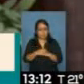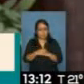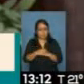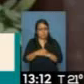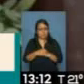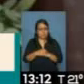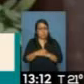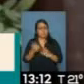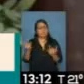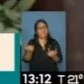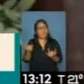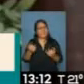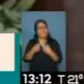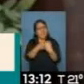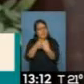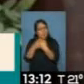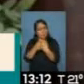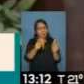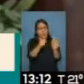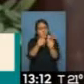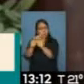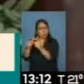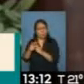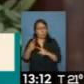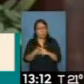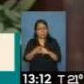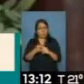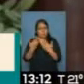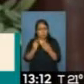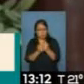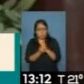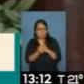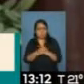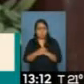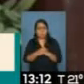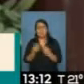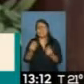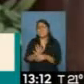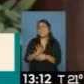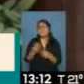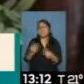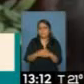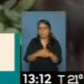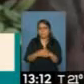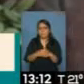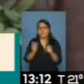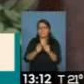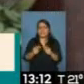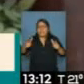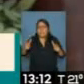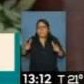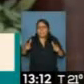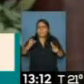Y la verdad es que ahí hay consenso de los bloques para acompañar esta modificación, que es una ampliación a